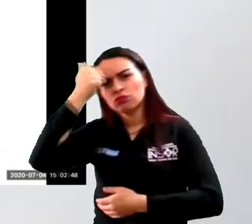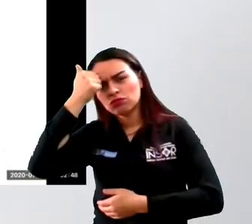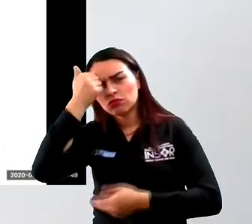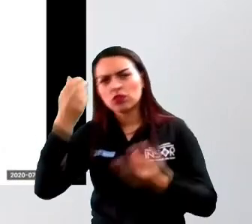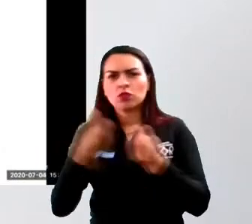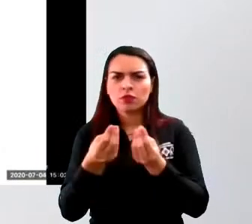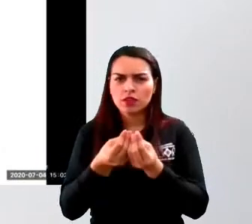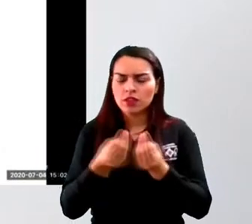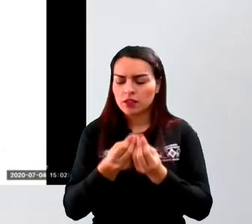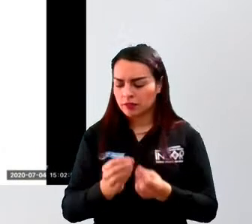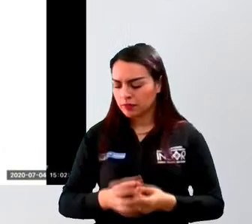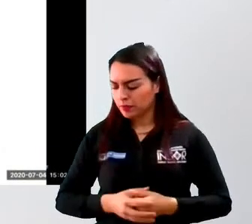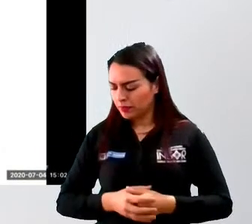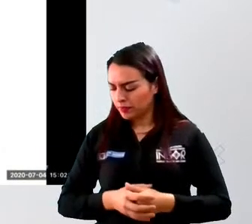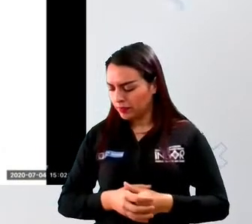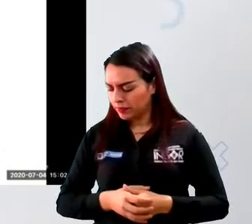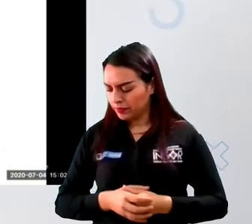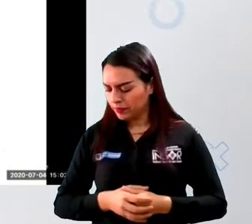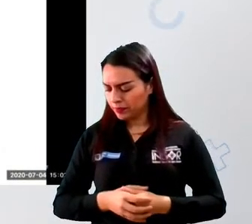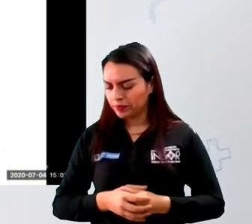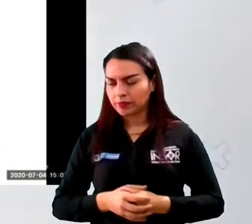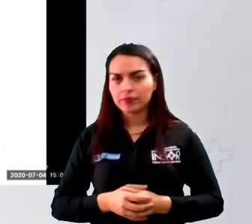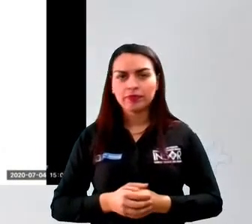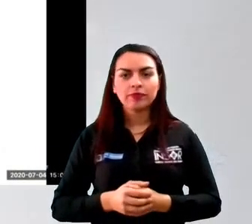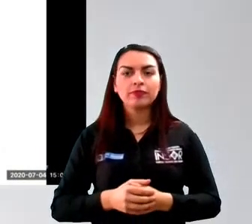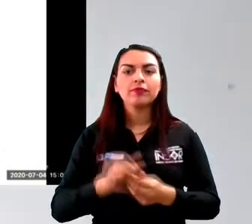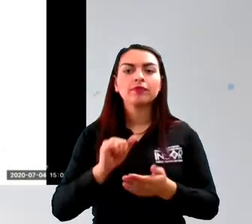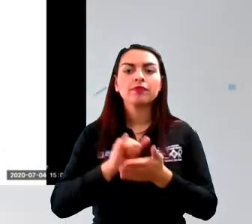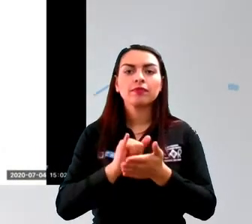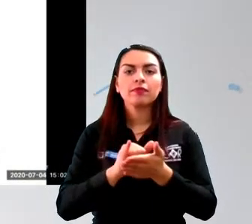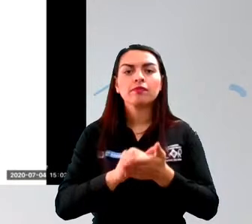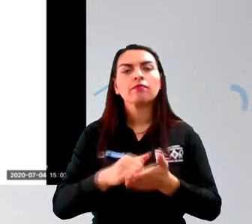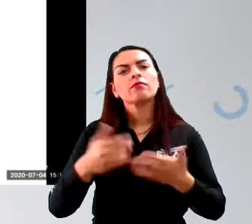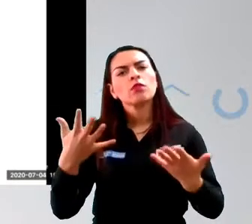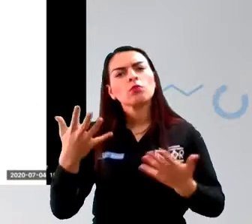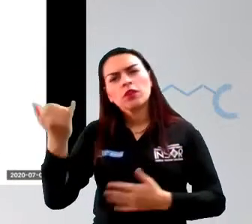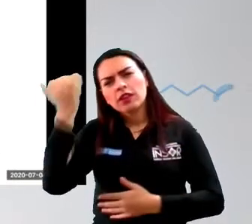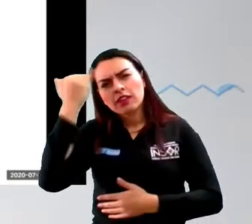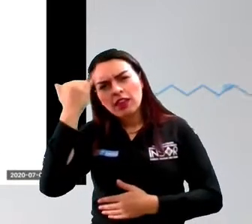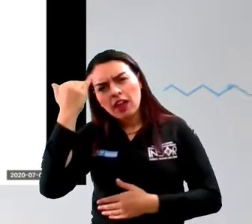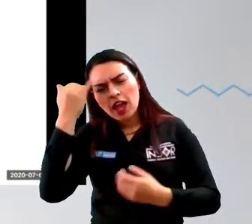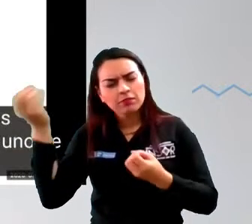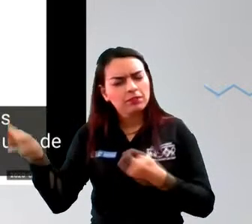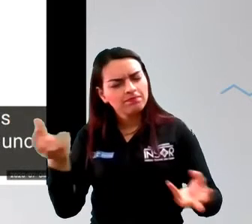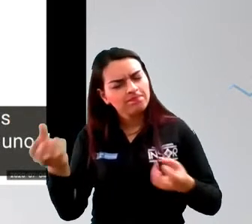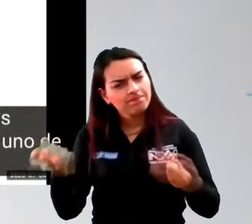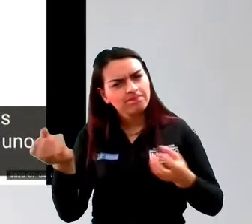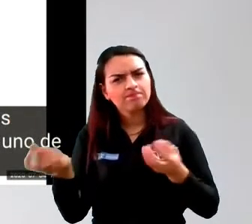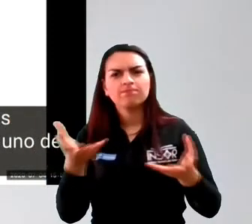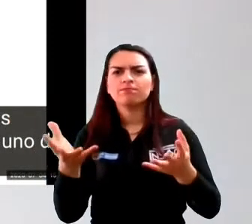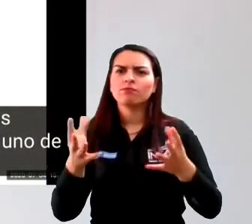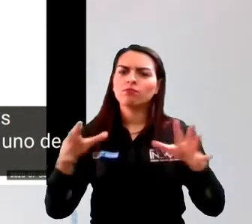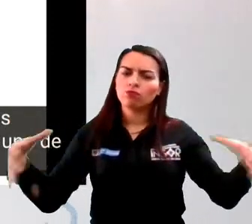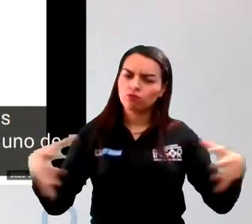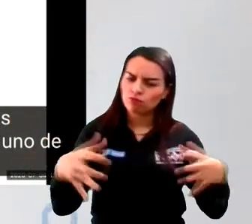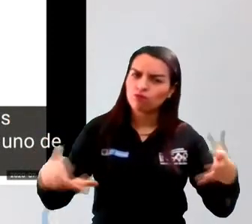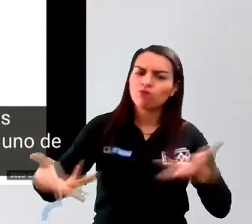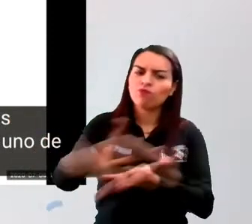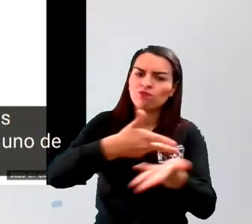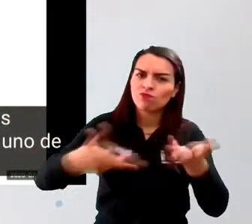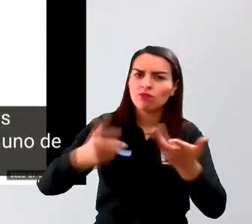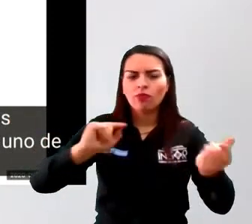Aquí hay algunas ideas para crear y nutrir esa comunidad del curso. Crear